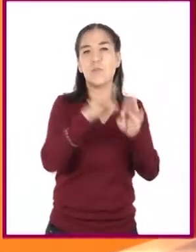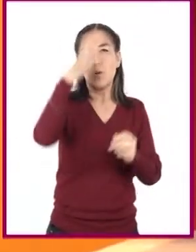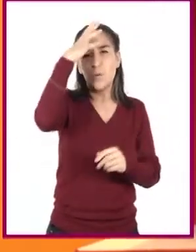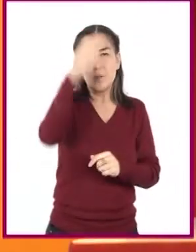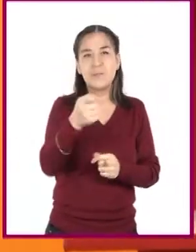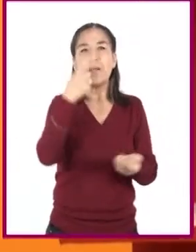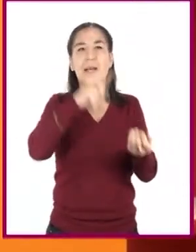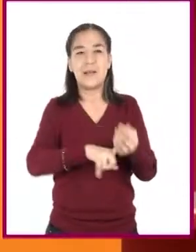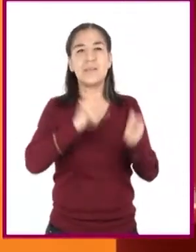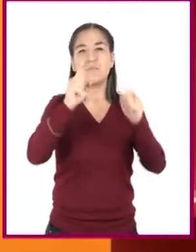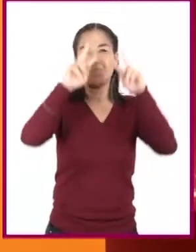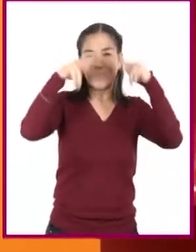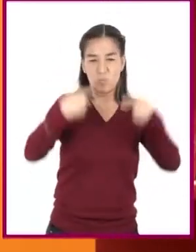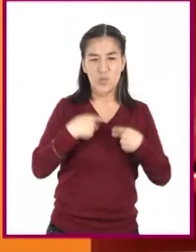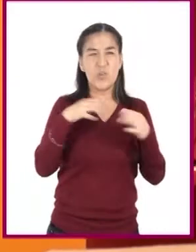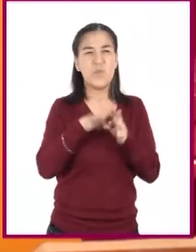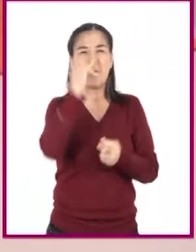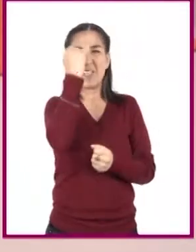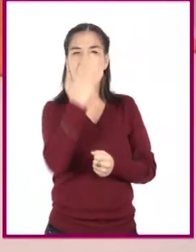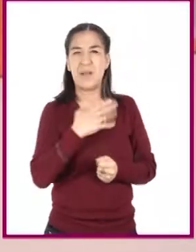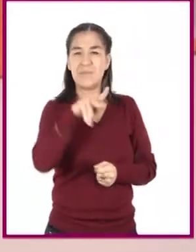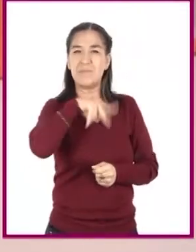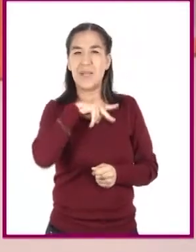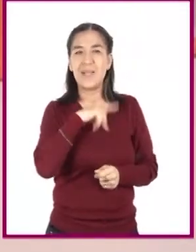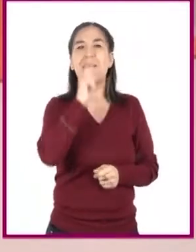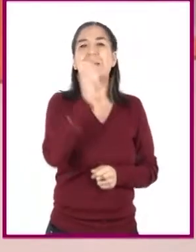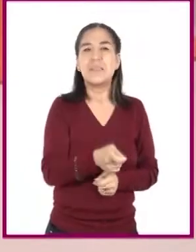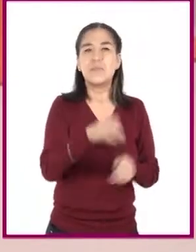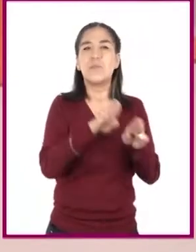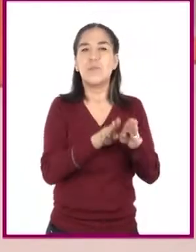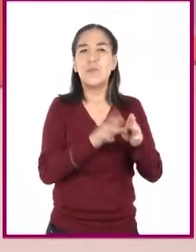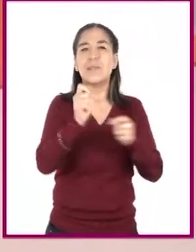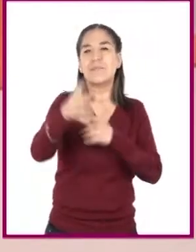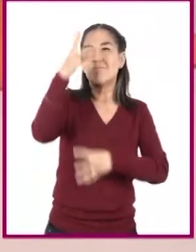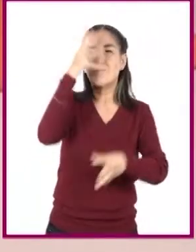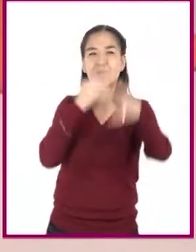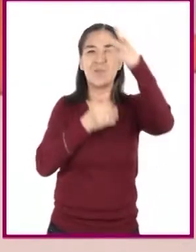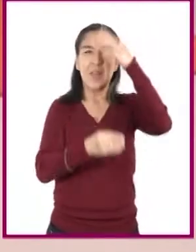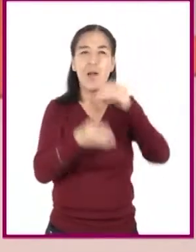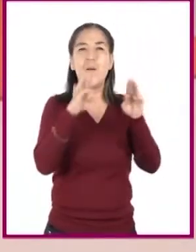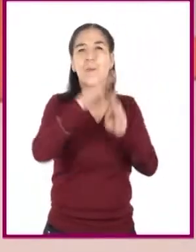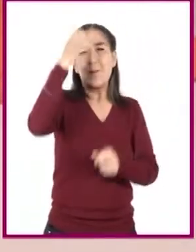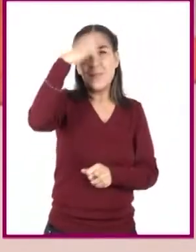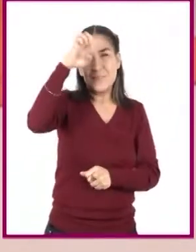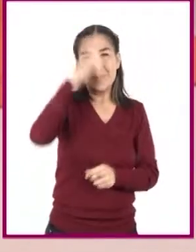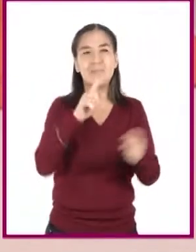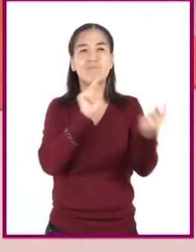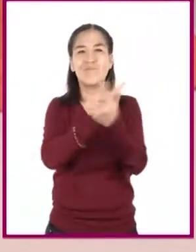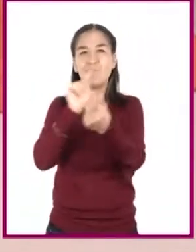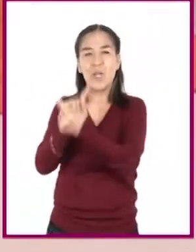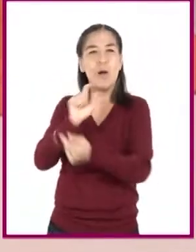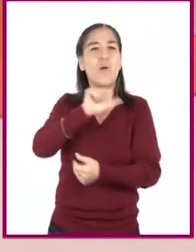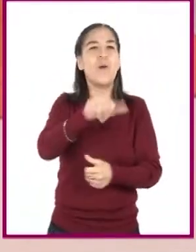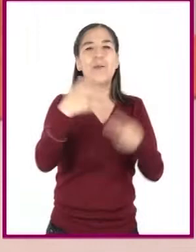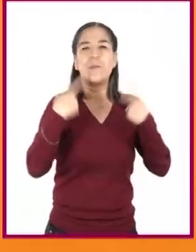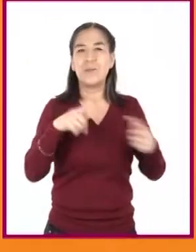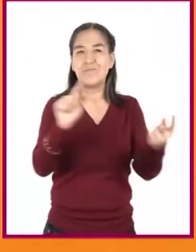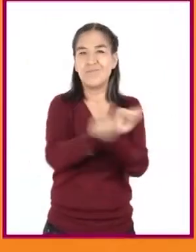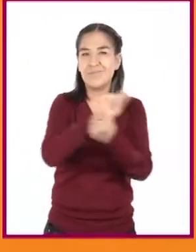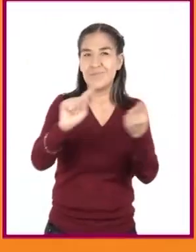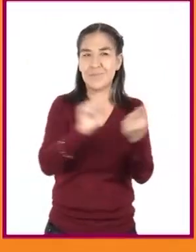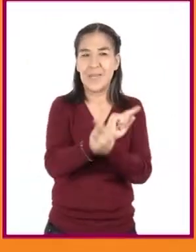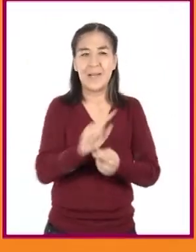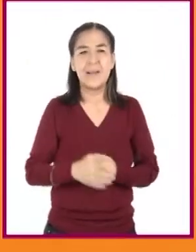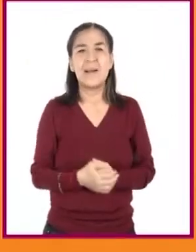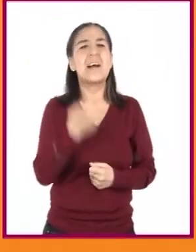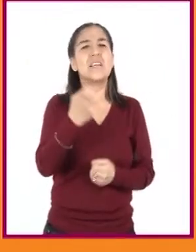de nosotras o nosotros mismos, que se retroalimenta a través de diferentes experiencias en la interacción con otras personas.